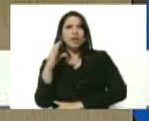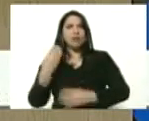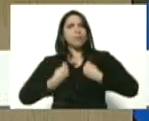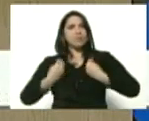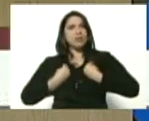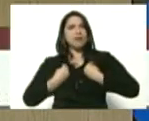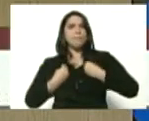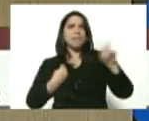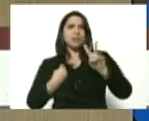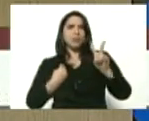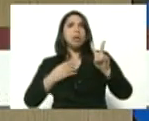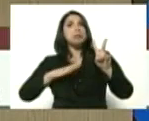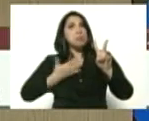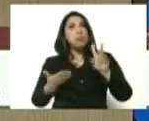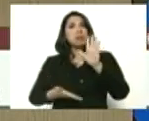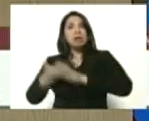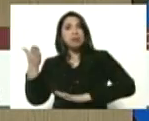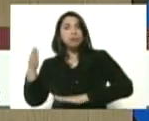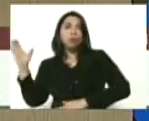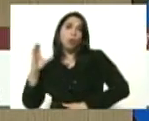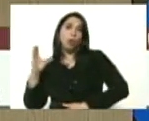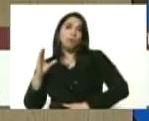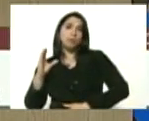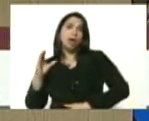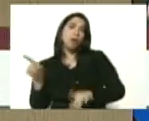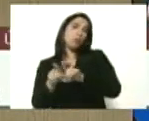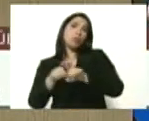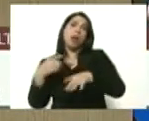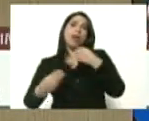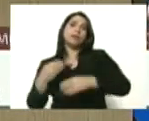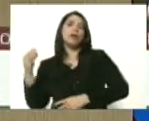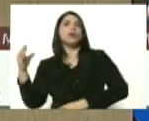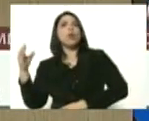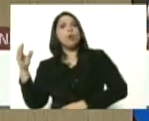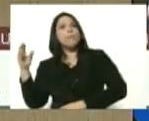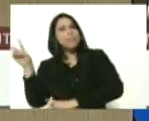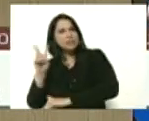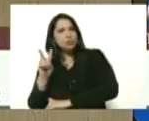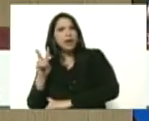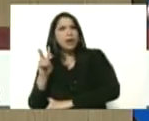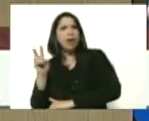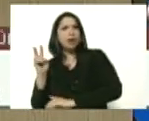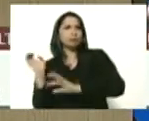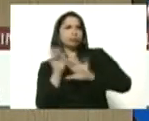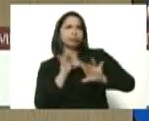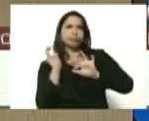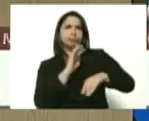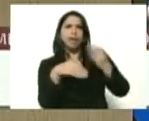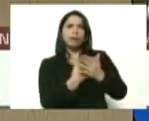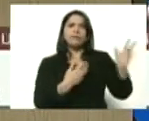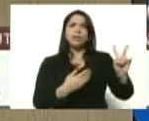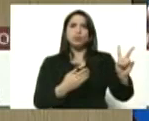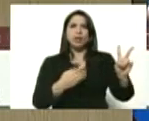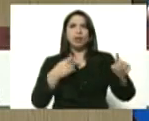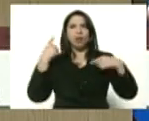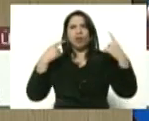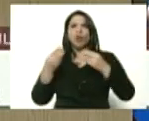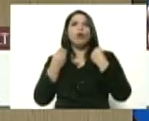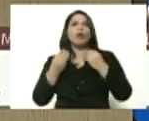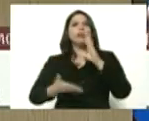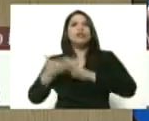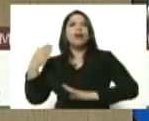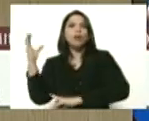Venezuela se podrían ir a Colombia, como están haciendo los venezolanos que se están viniendo de Colombia para acá. ¿Serán locos? ¿Cómo se van a ir a